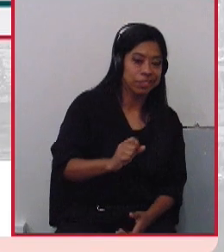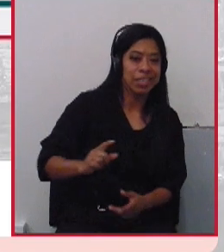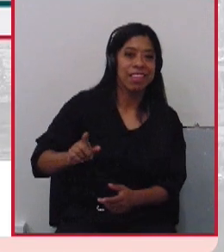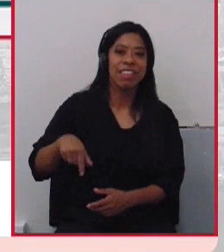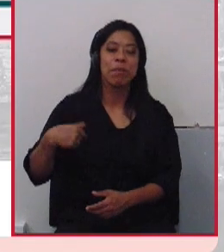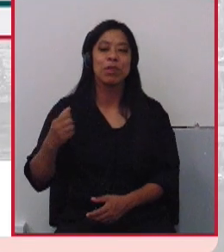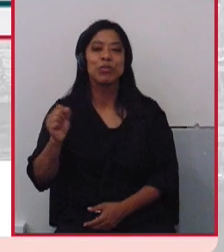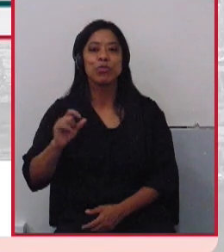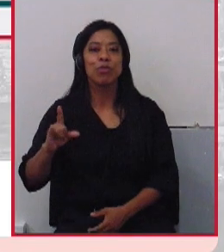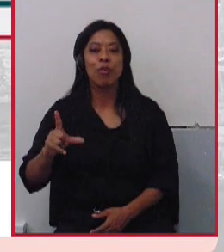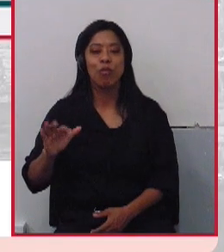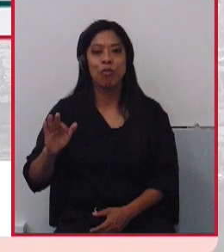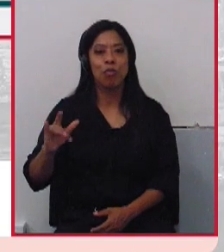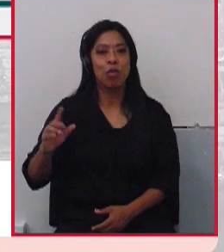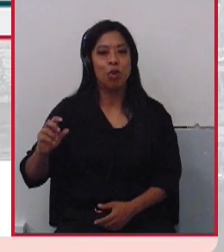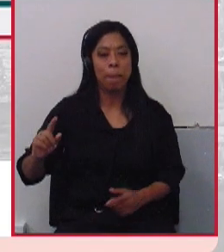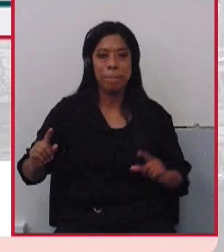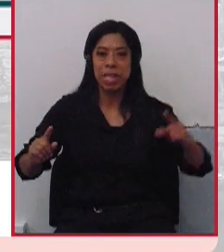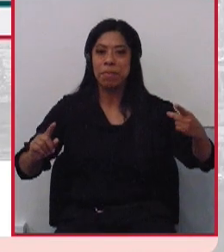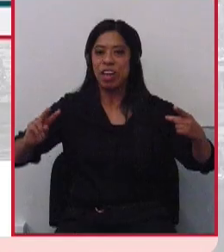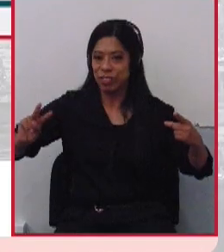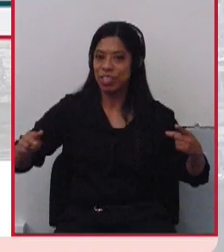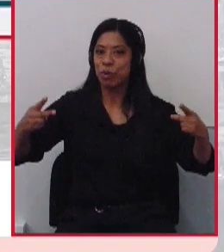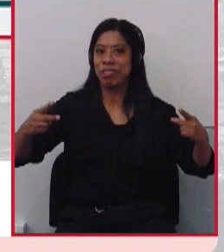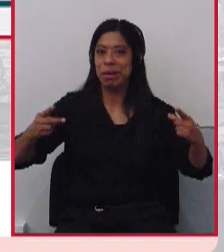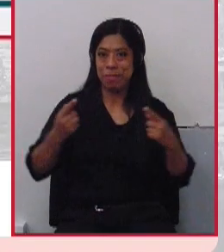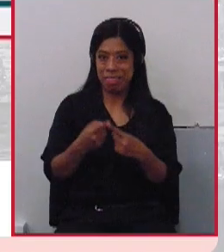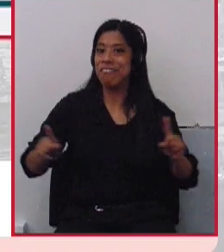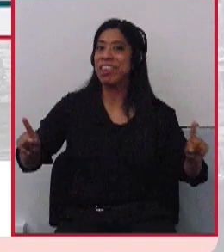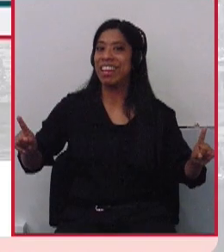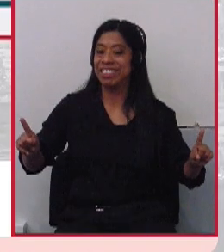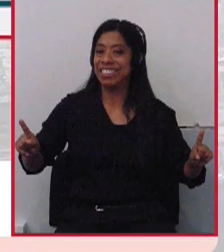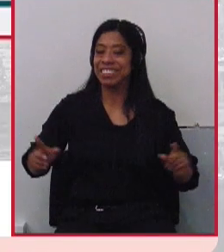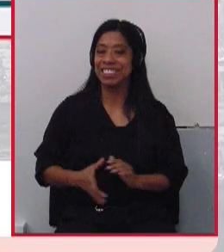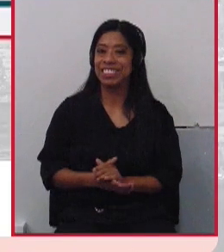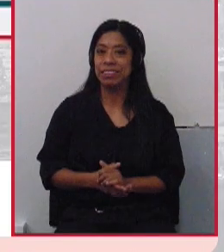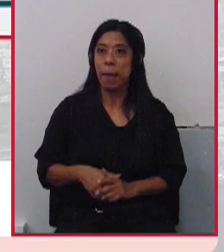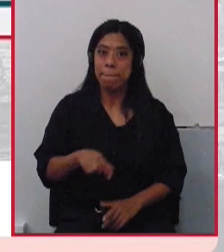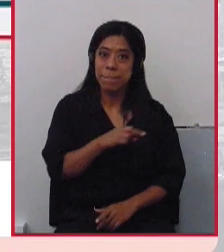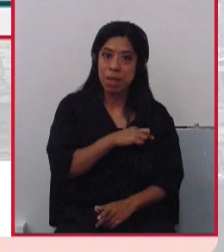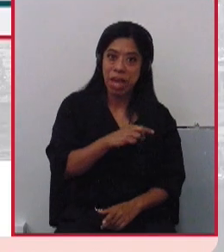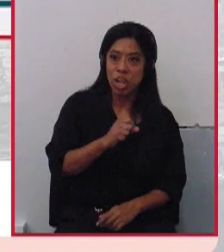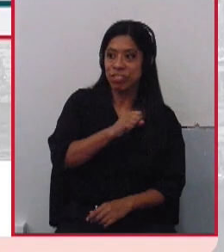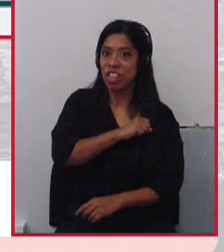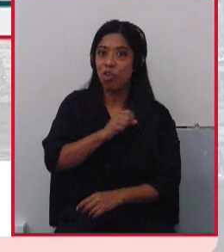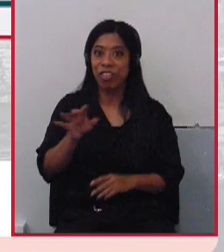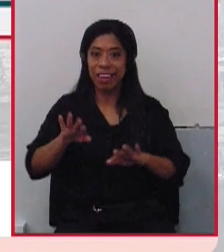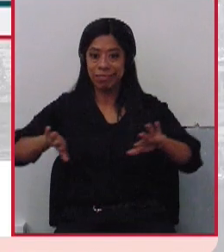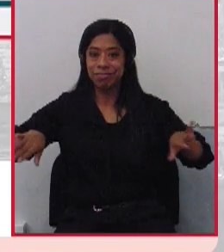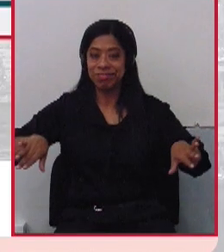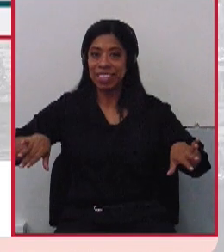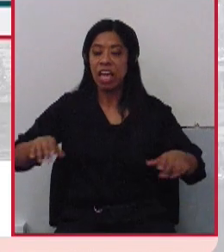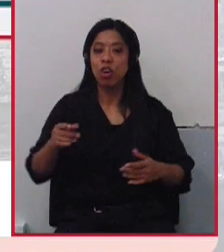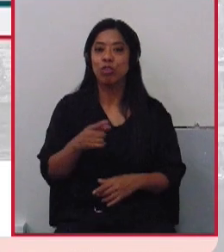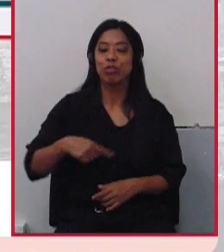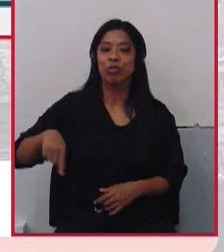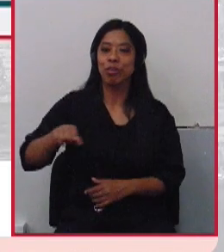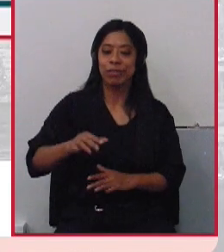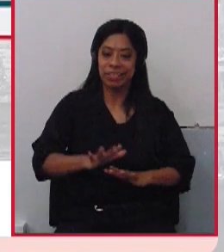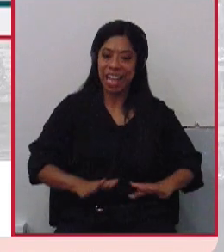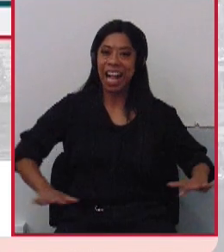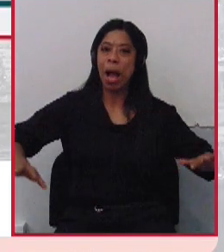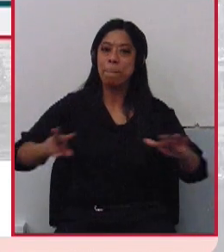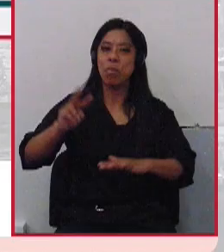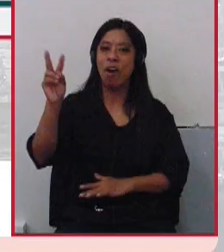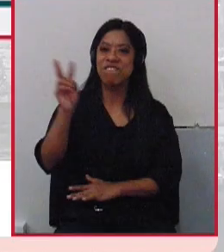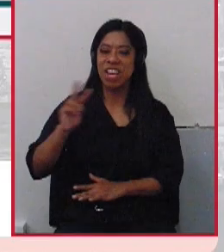primarios. Y los comportamientos son totalmente diferentes. Entonces, nuestro yacimiento, hacer un proyecto Greenfield,